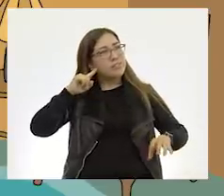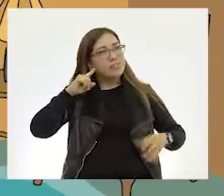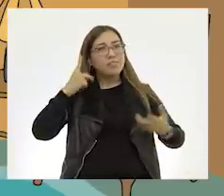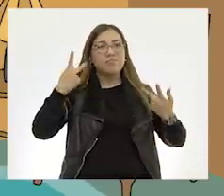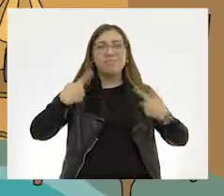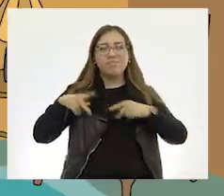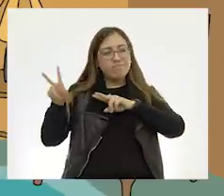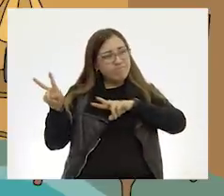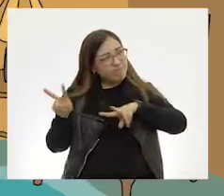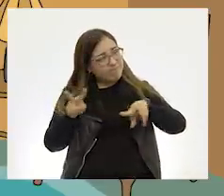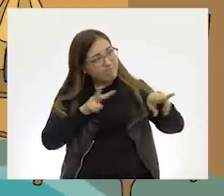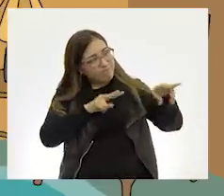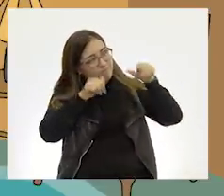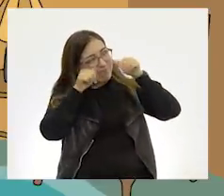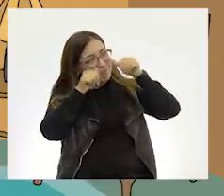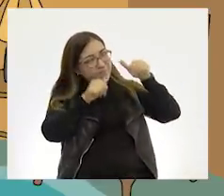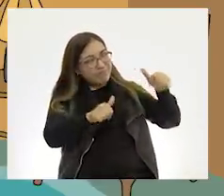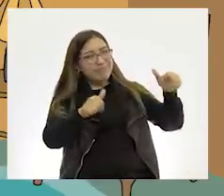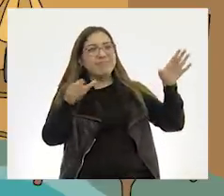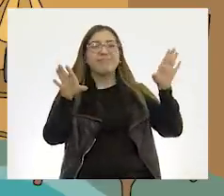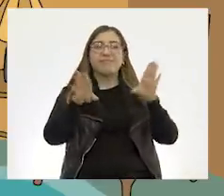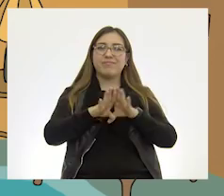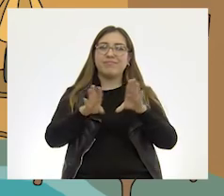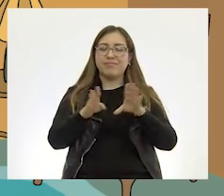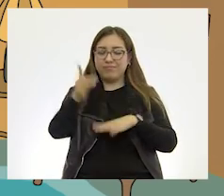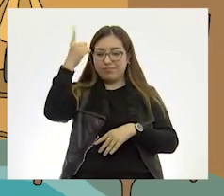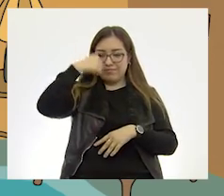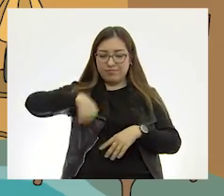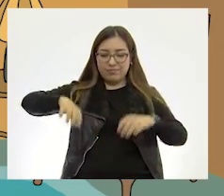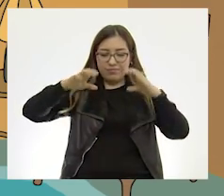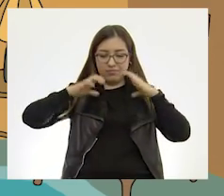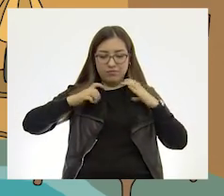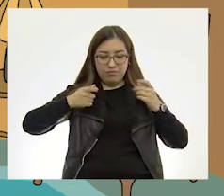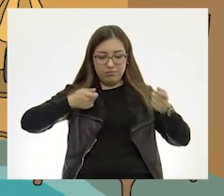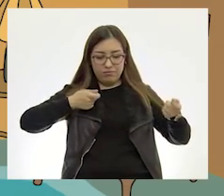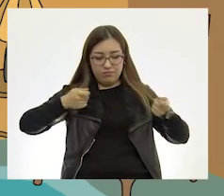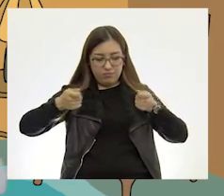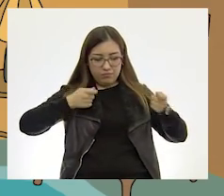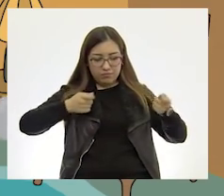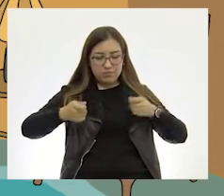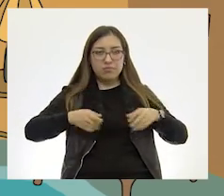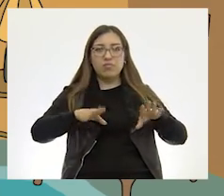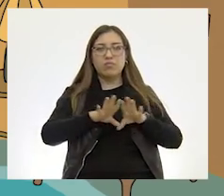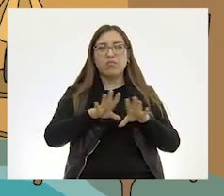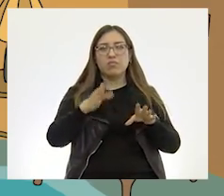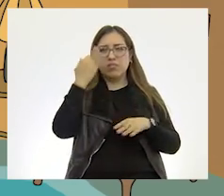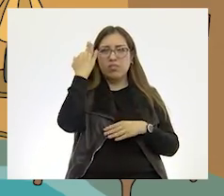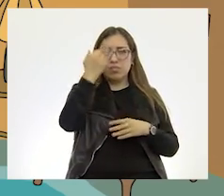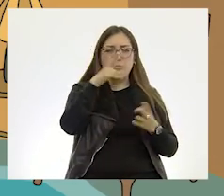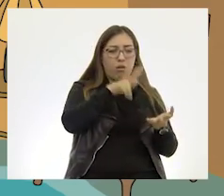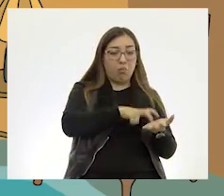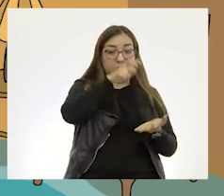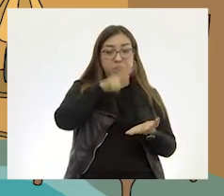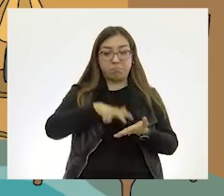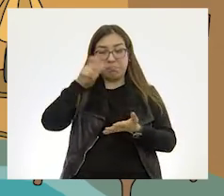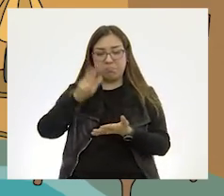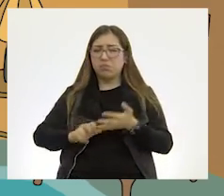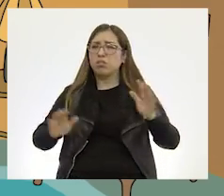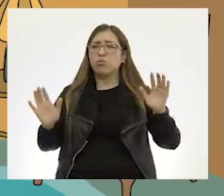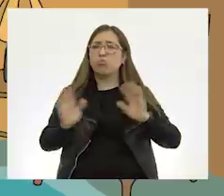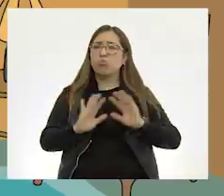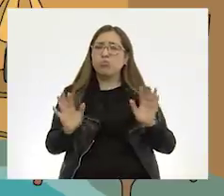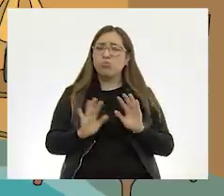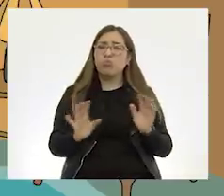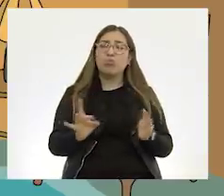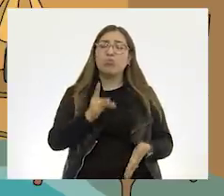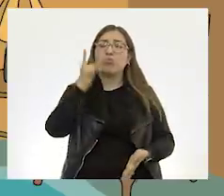atención, desarrollan el autocontrol de no andar de aquí para allá brincando como chapulines locos, ¿no? Sino que se pueden